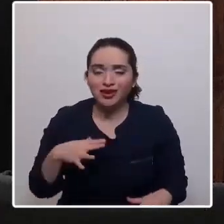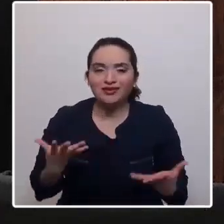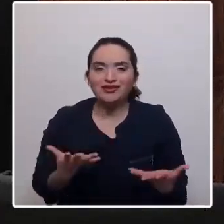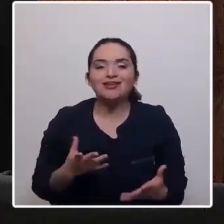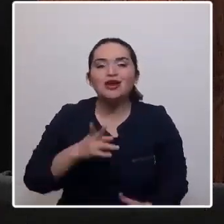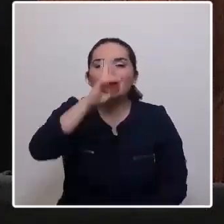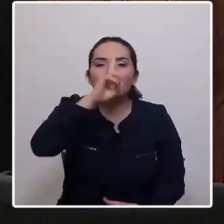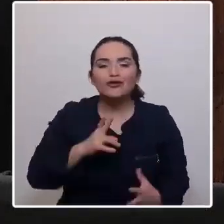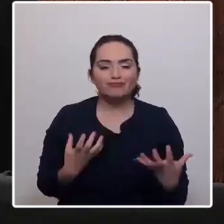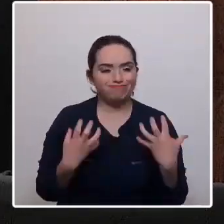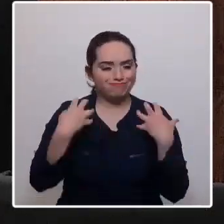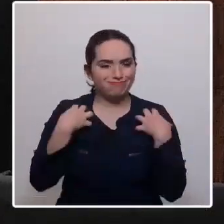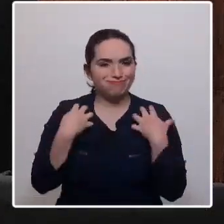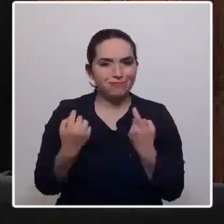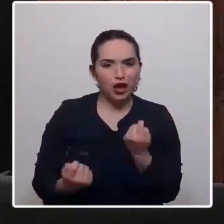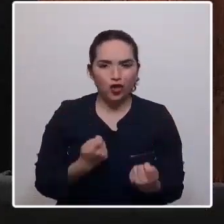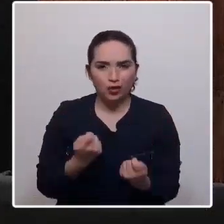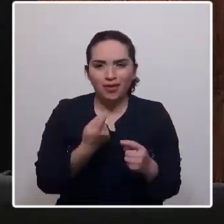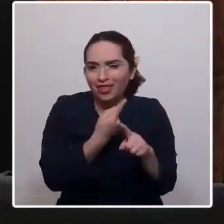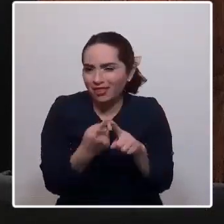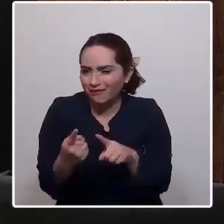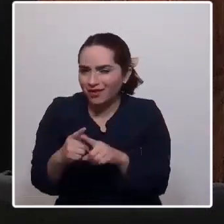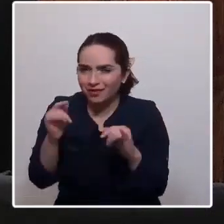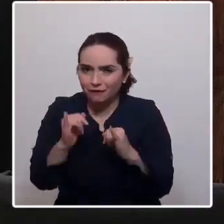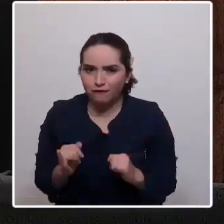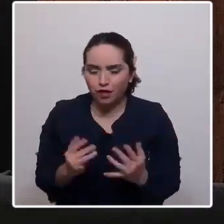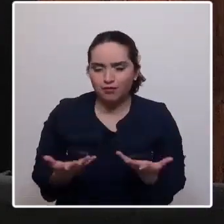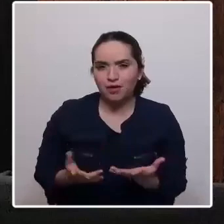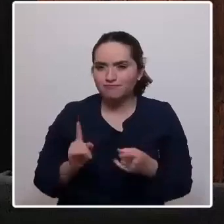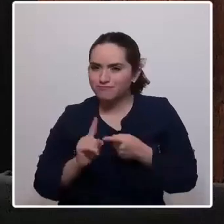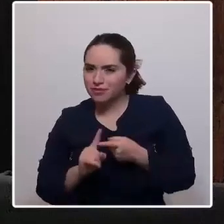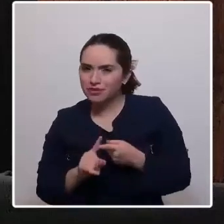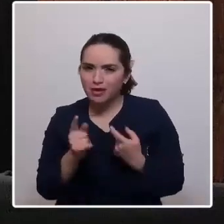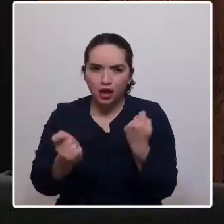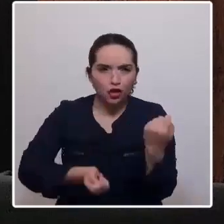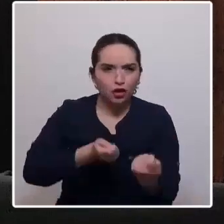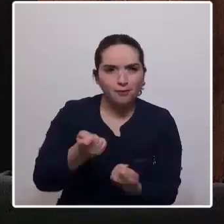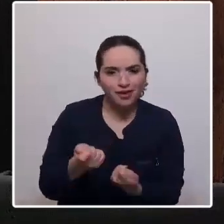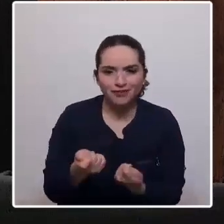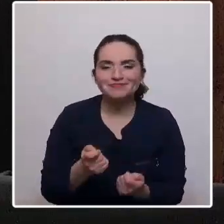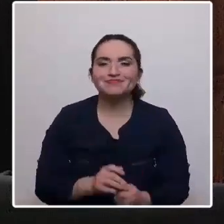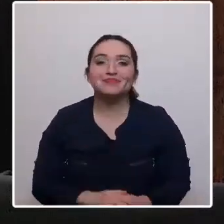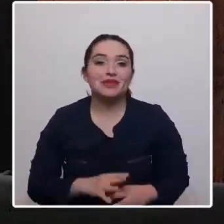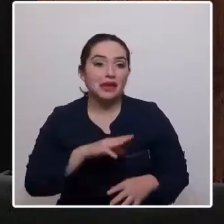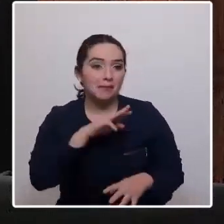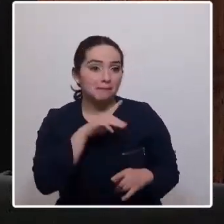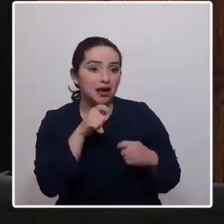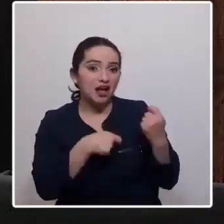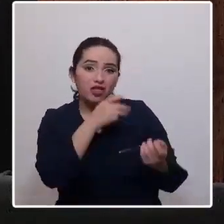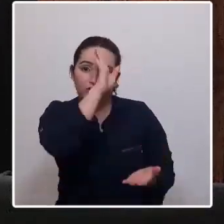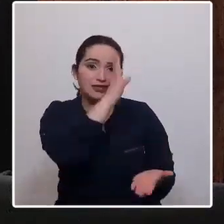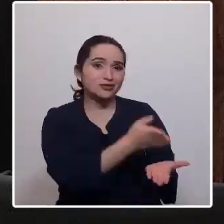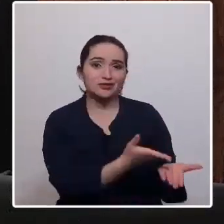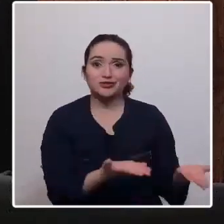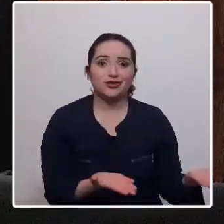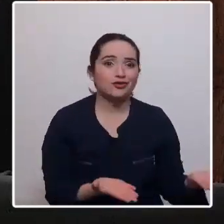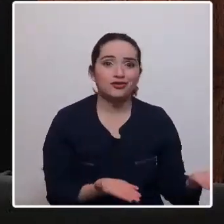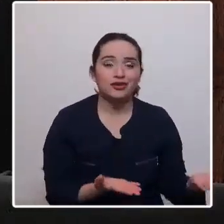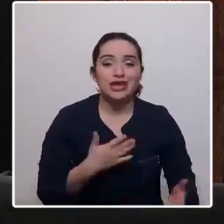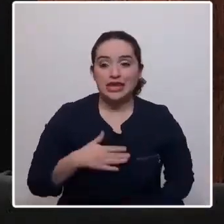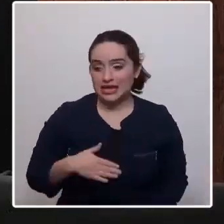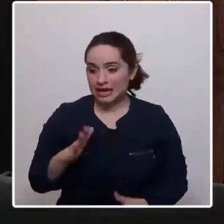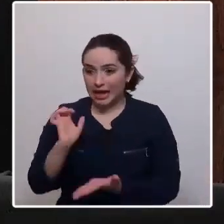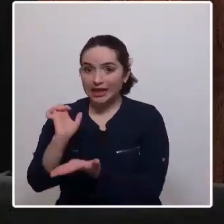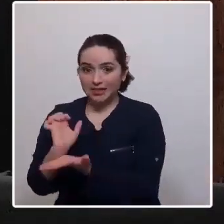en la economía, de distintas formas, pero activo. Si no, es el mercado el que decide. Si queremos que el Estado